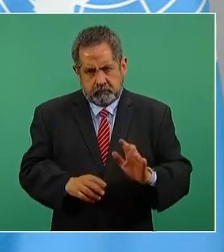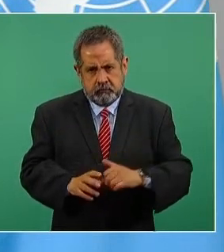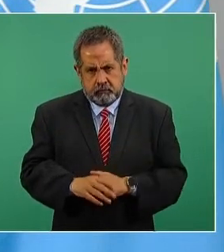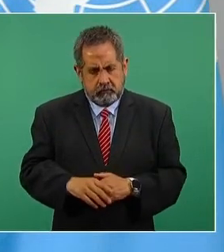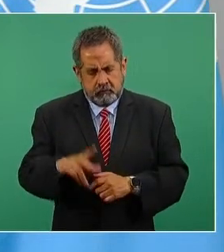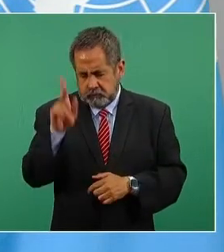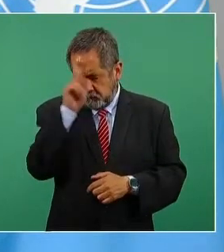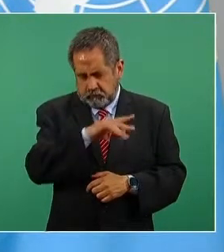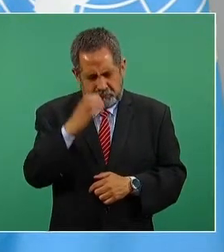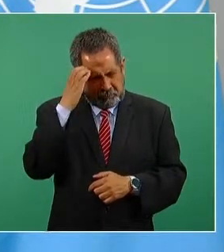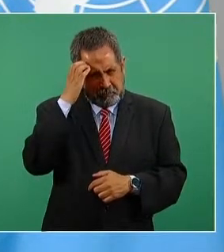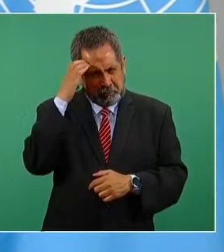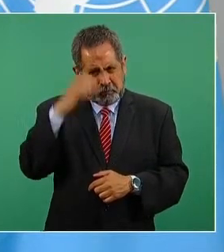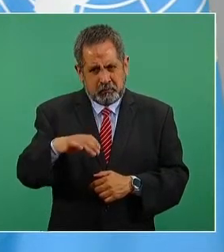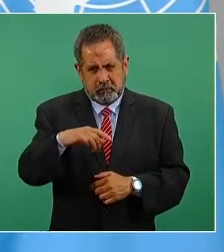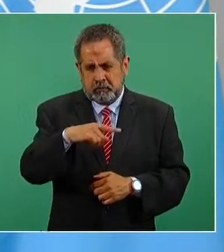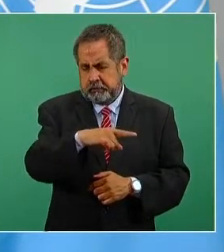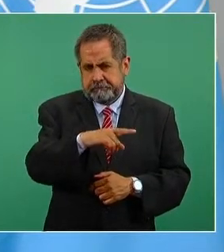brutal,